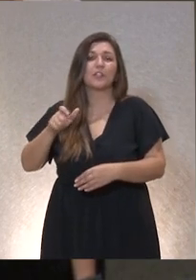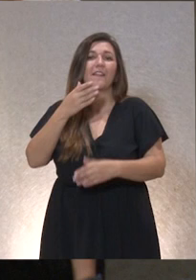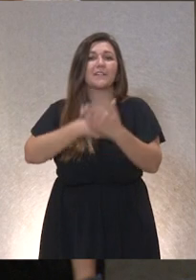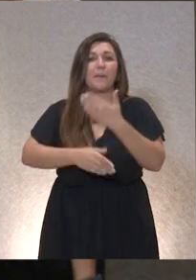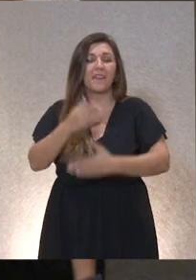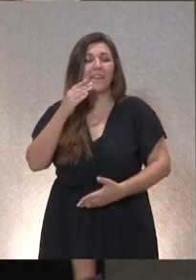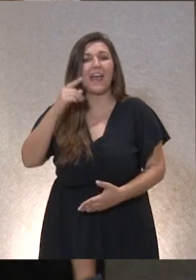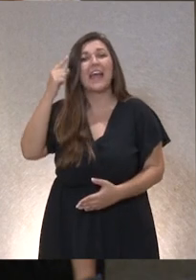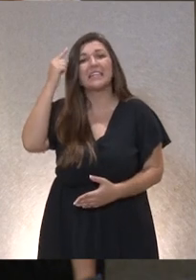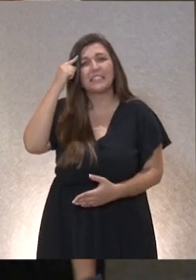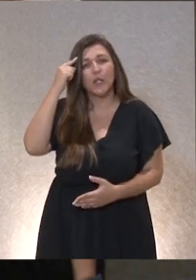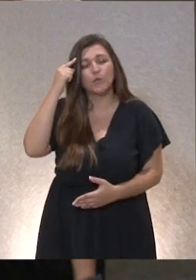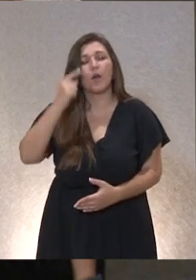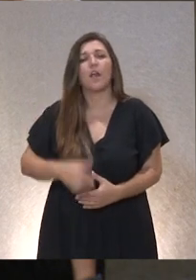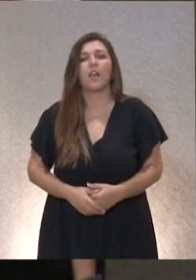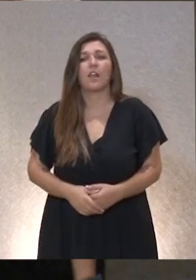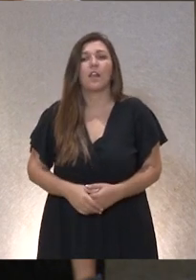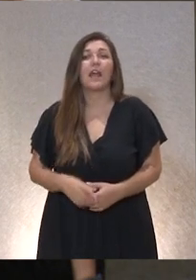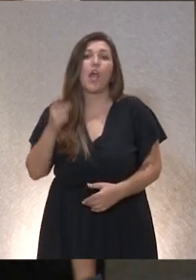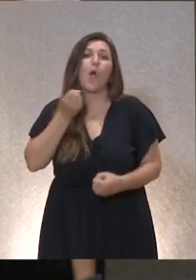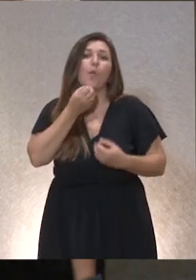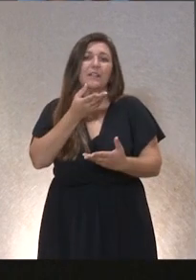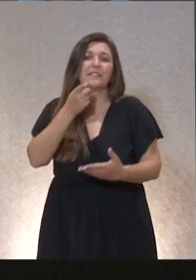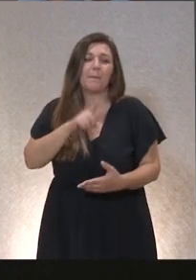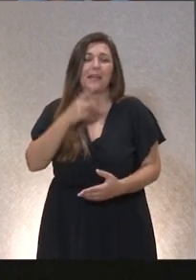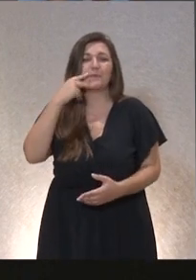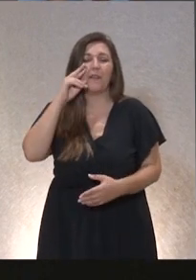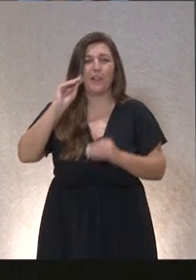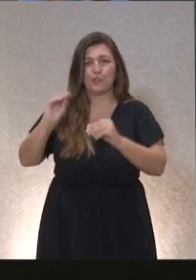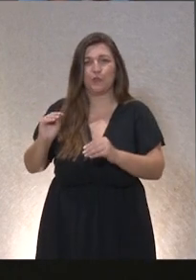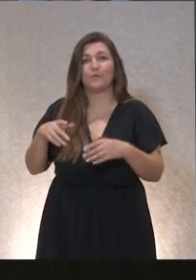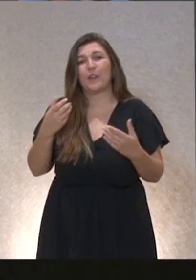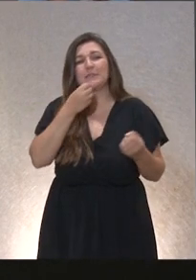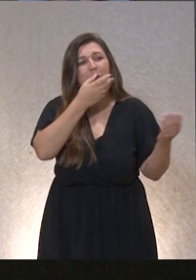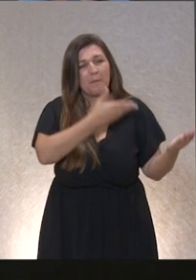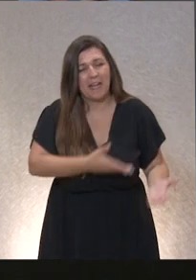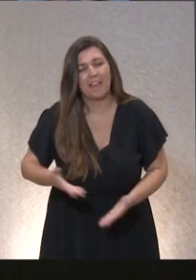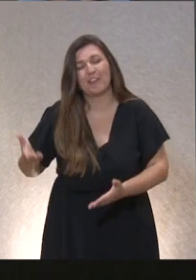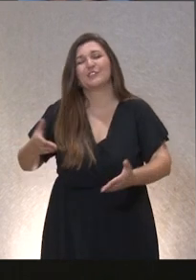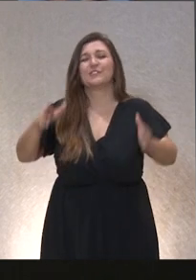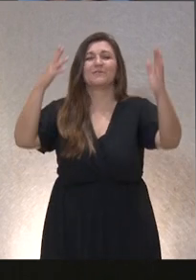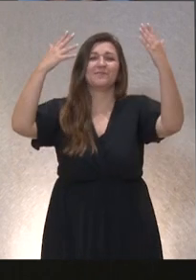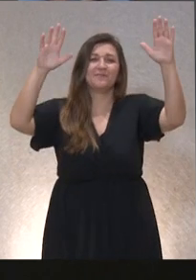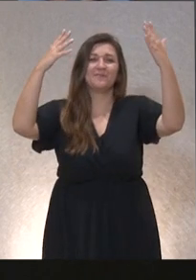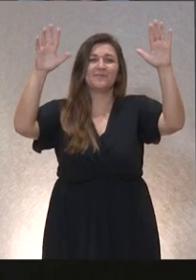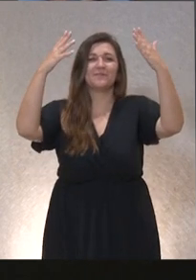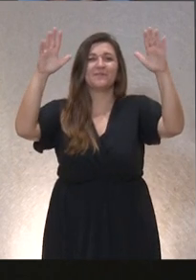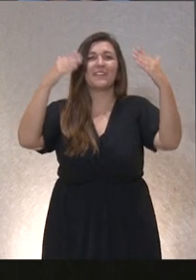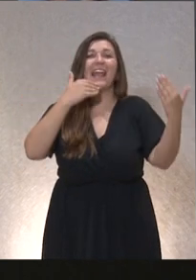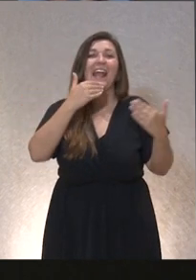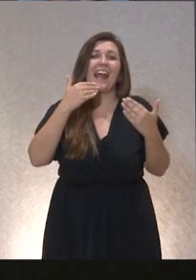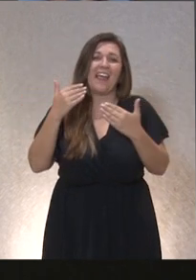nos va a contar también su experiencia vale Así que bienvenidos eh Y gracias